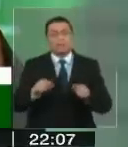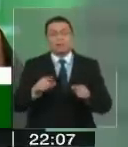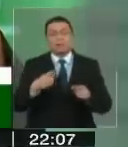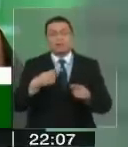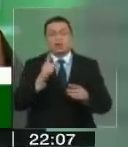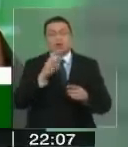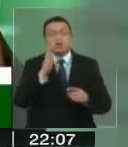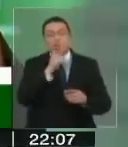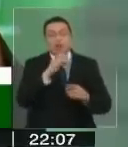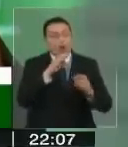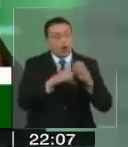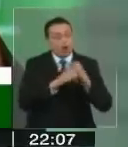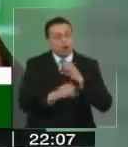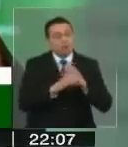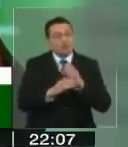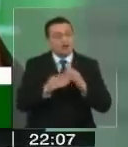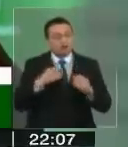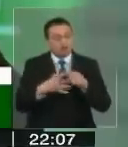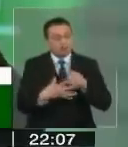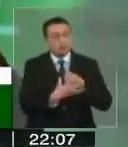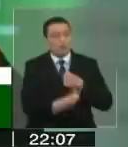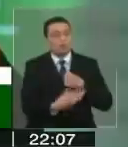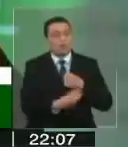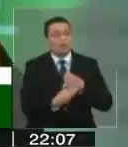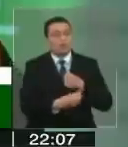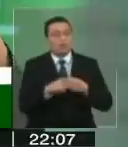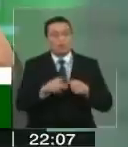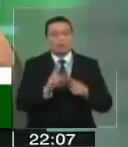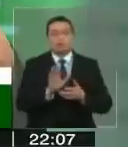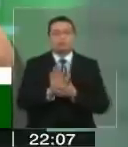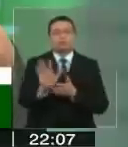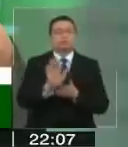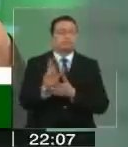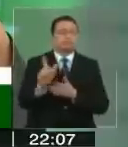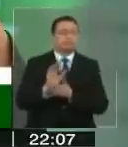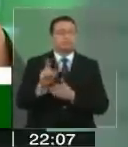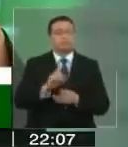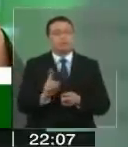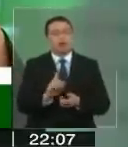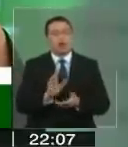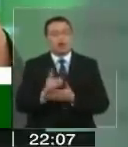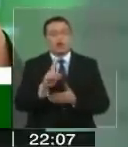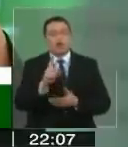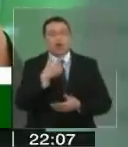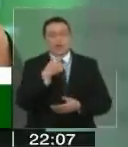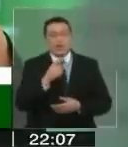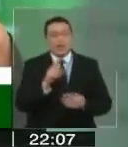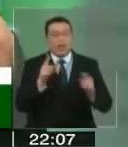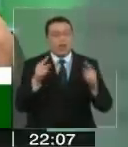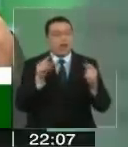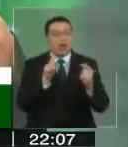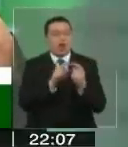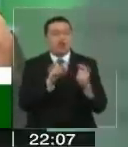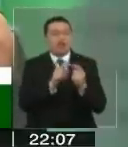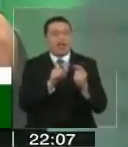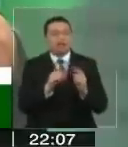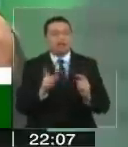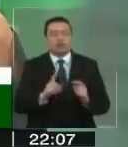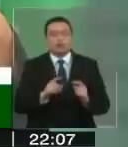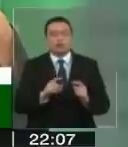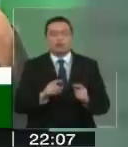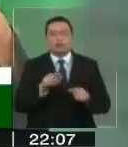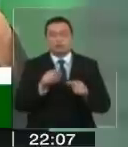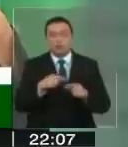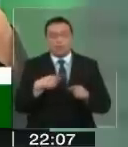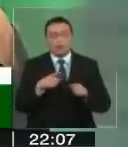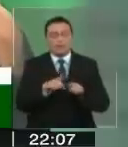él no había comunicación, esa cosa como básica. Él me rechazaba, me echaba hacia atrás, no quería contacto. Y no, me demoré, yo